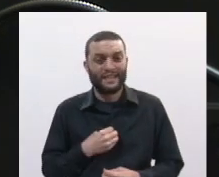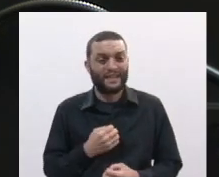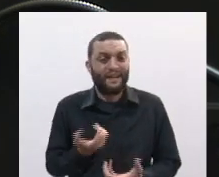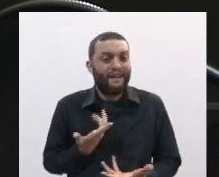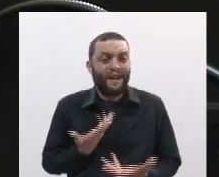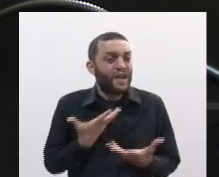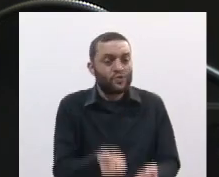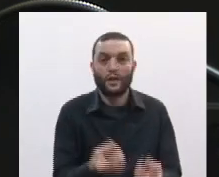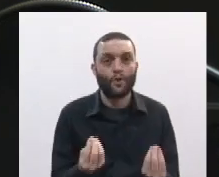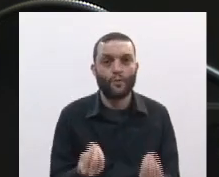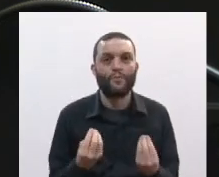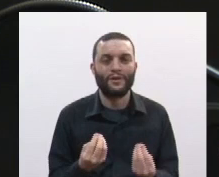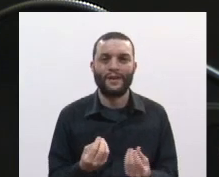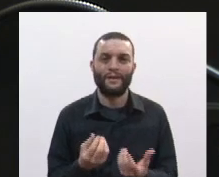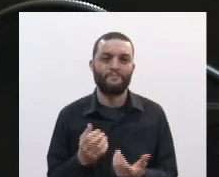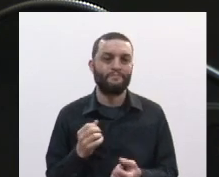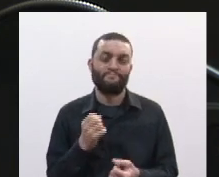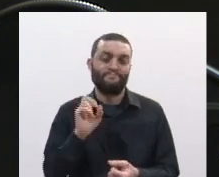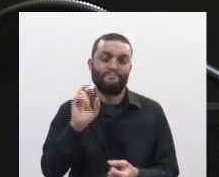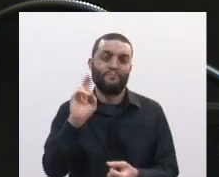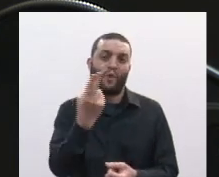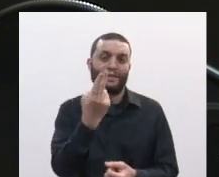nada. Por eso